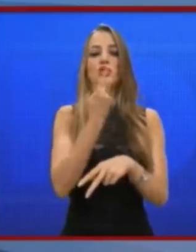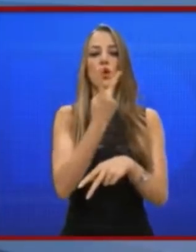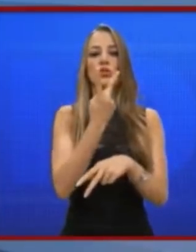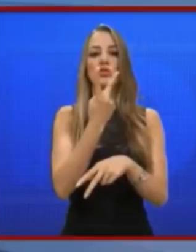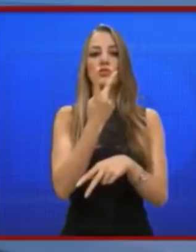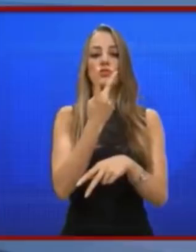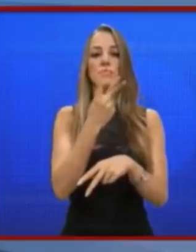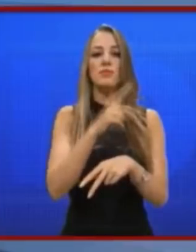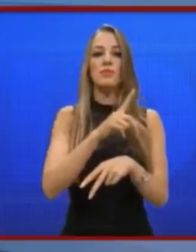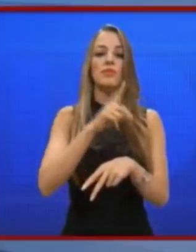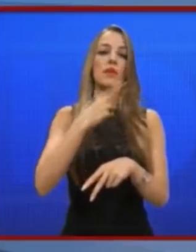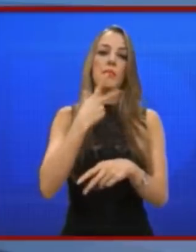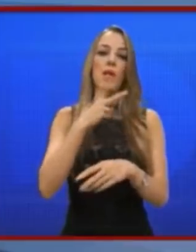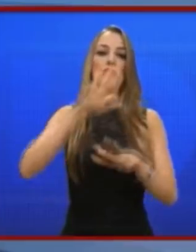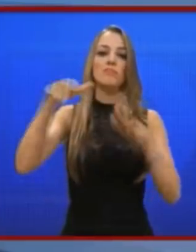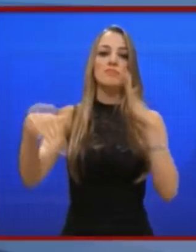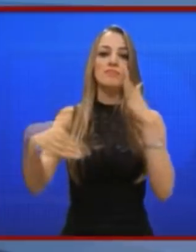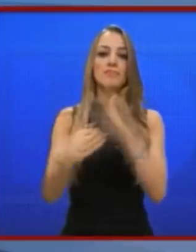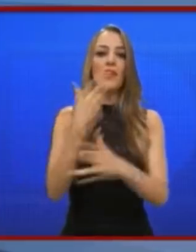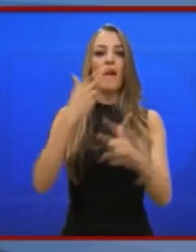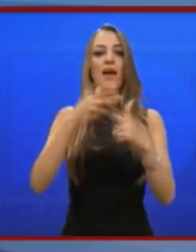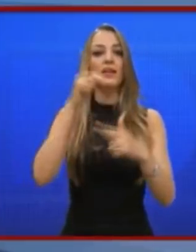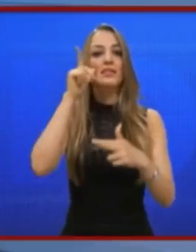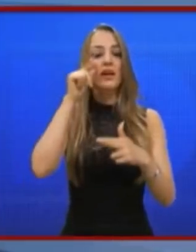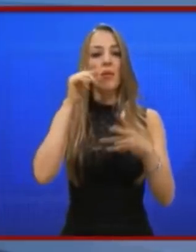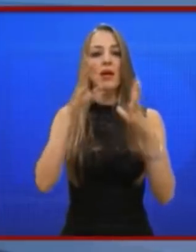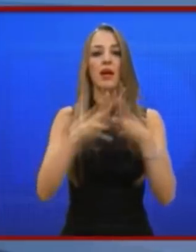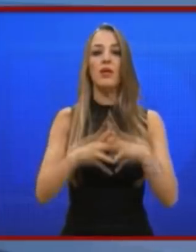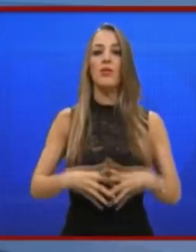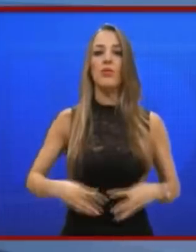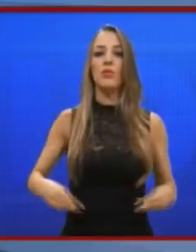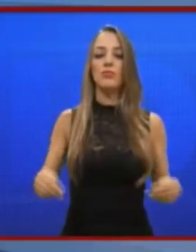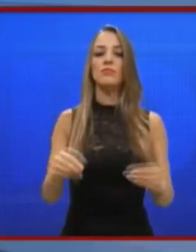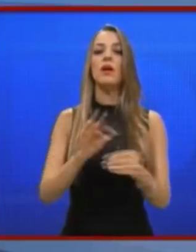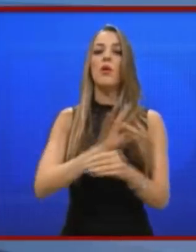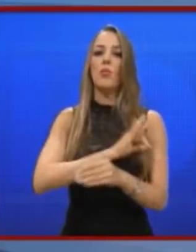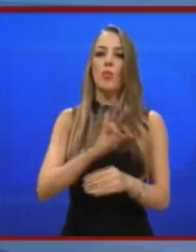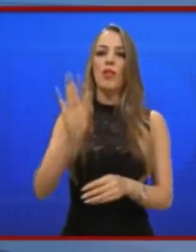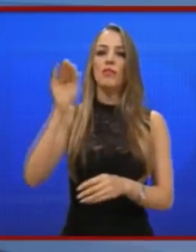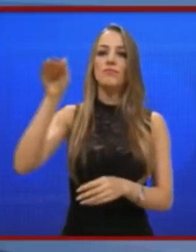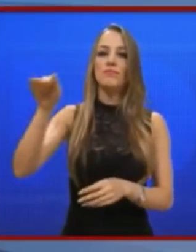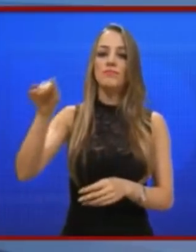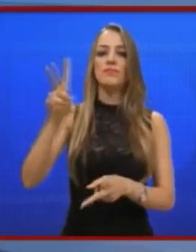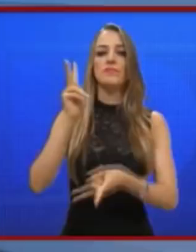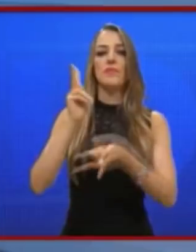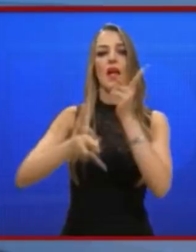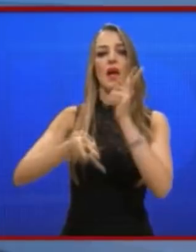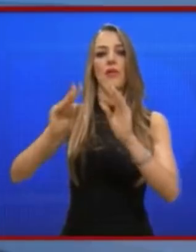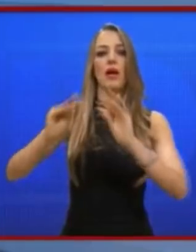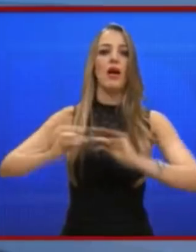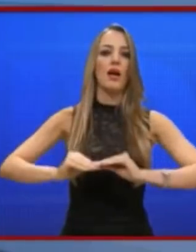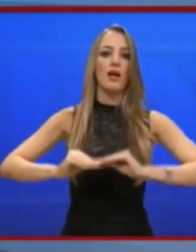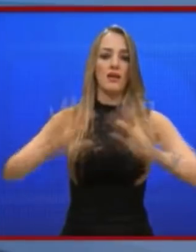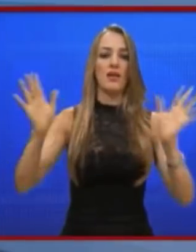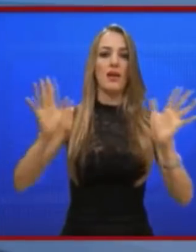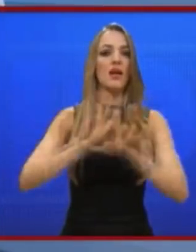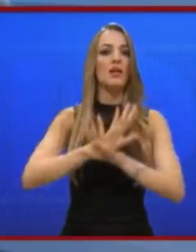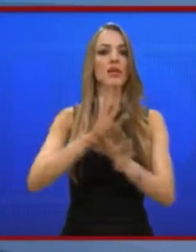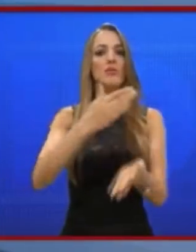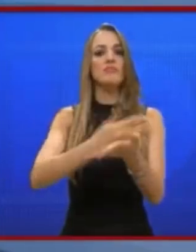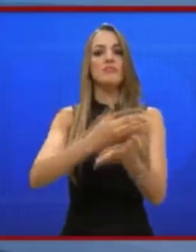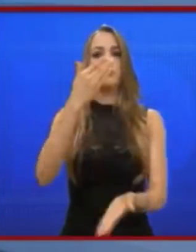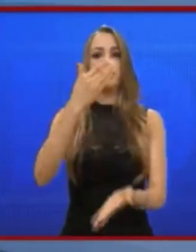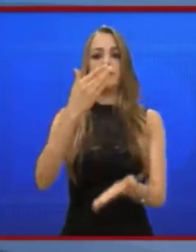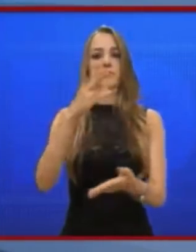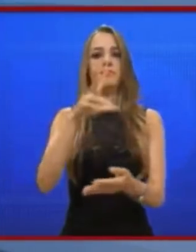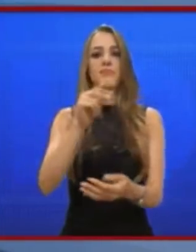siguiente amaneces mucho más fresca, mucho más fresco y puedes retomar el tema, aclarar la situación y ahí muere con